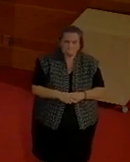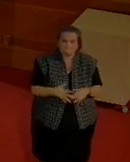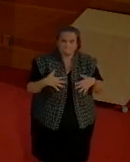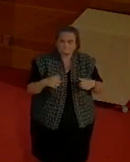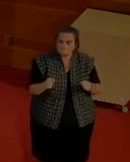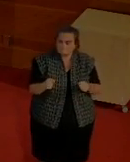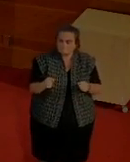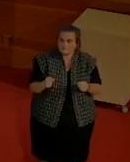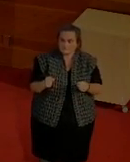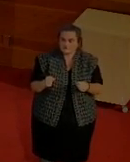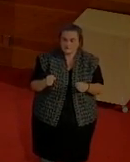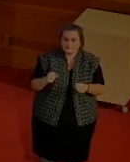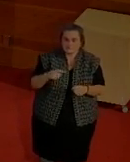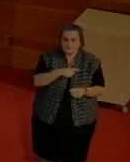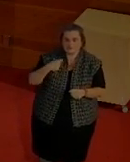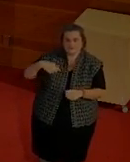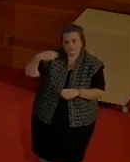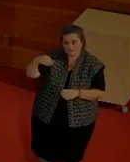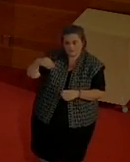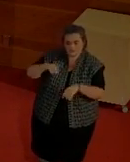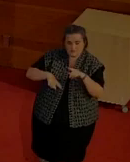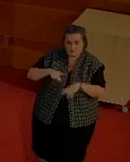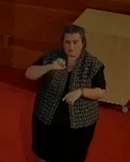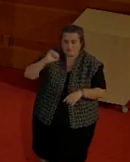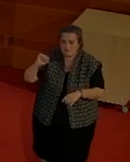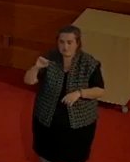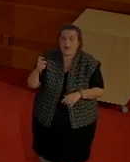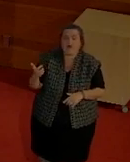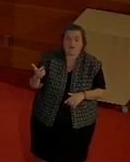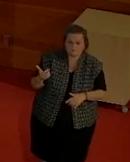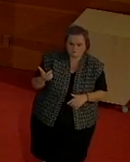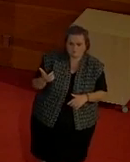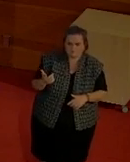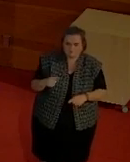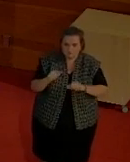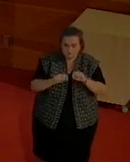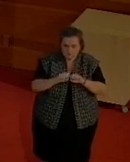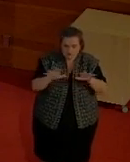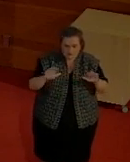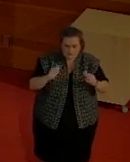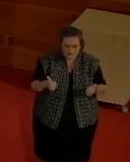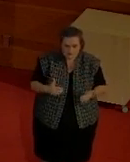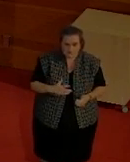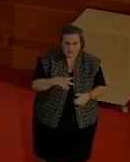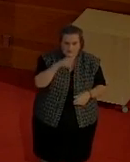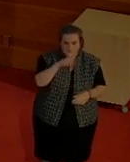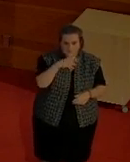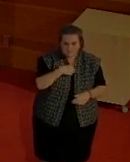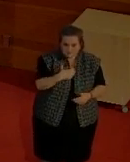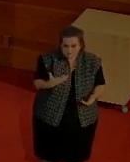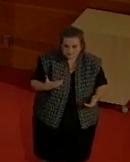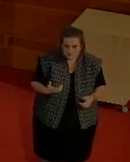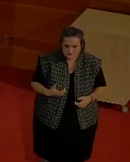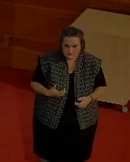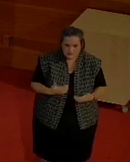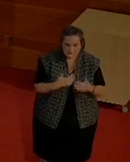impresentable que x jin ping pues maravilloso te estás haciendo dependencia llega una pandemia y no tienes ni respiradores y tienes que fabricar